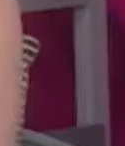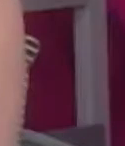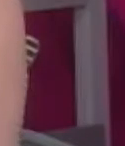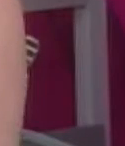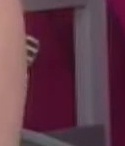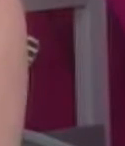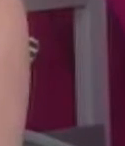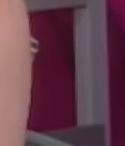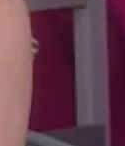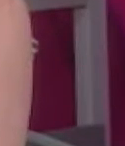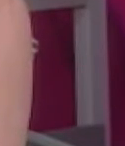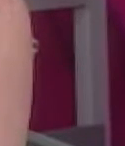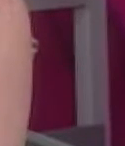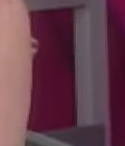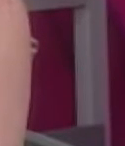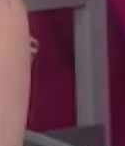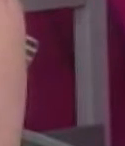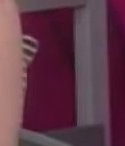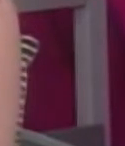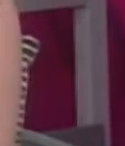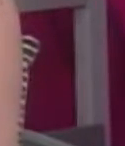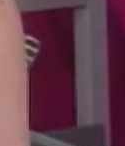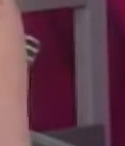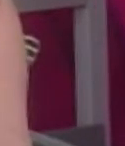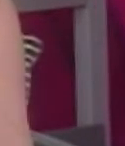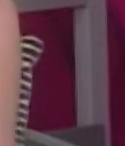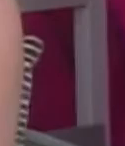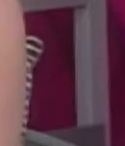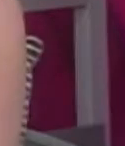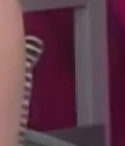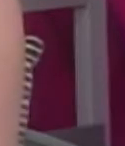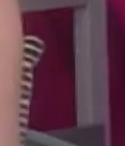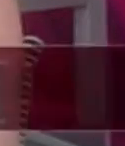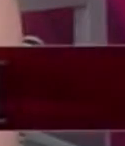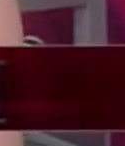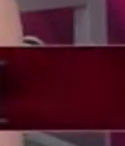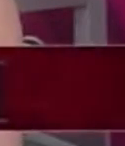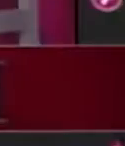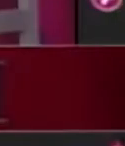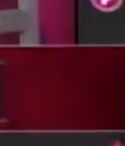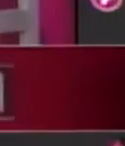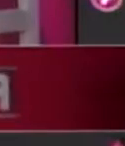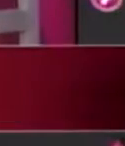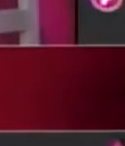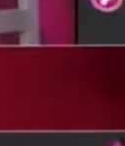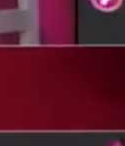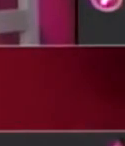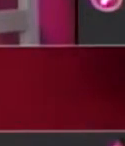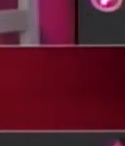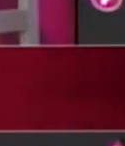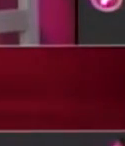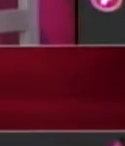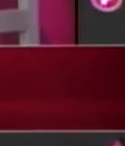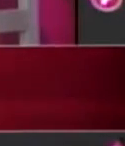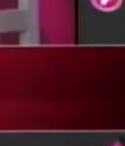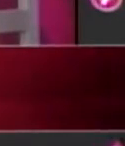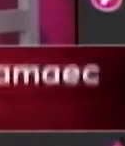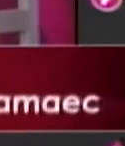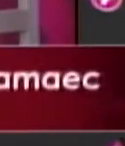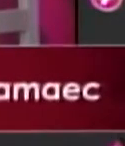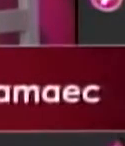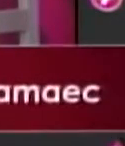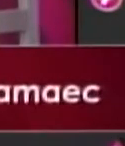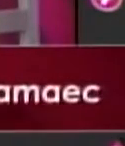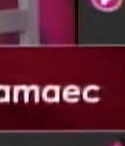visitar nuestra página web. Ustedes pueden ver las entrevistas, revisar todas las notas. Pueden también compartirlas a través del Facebook y YouTube. Les